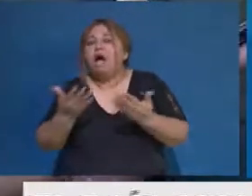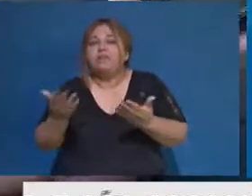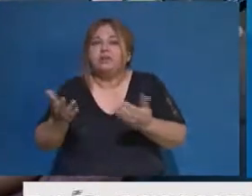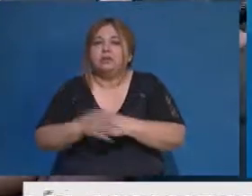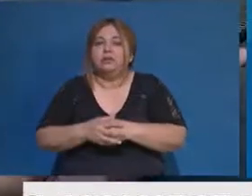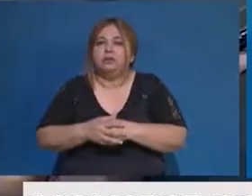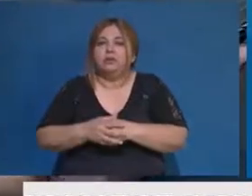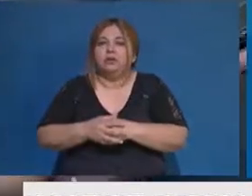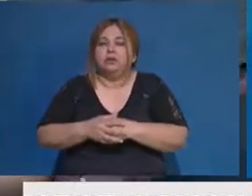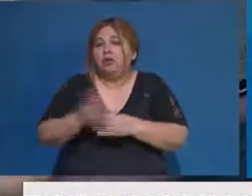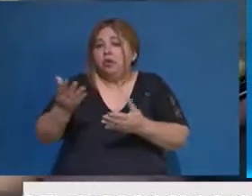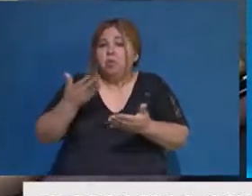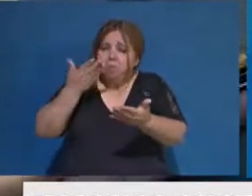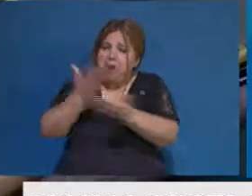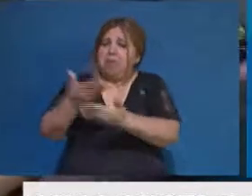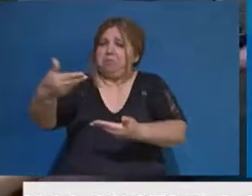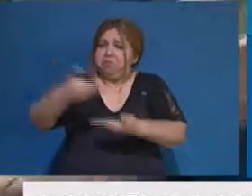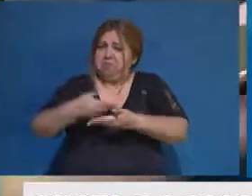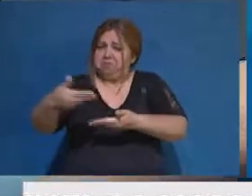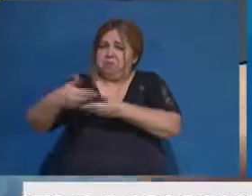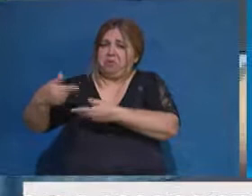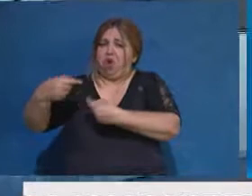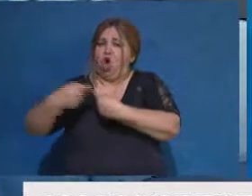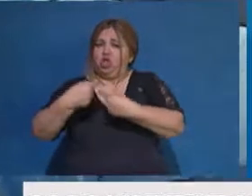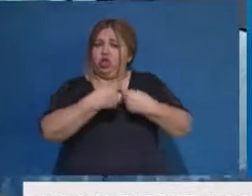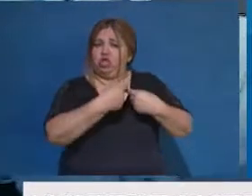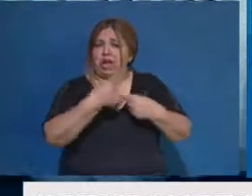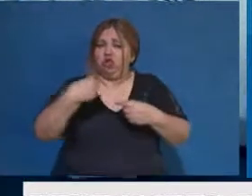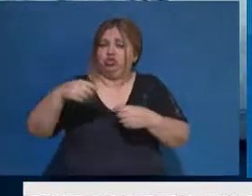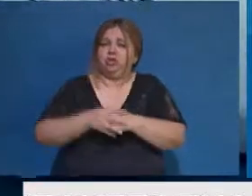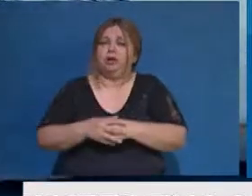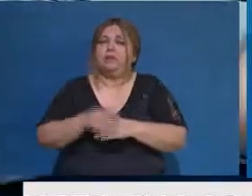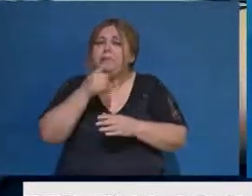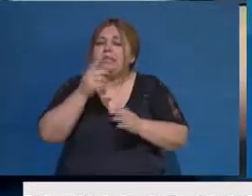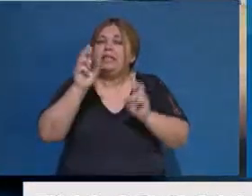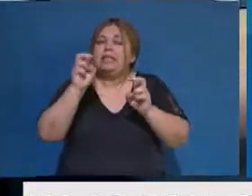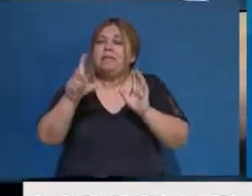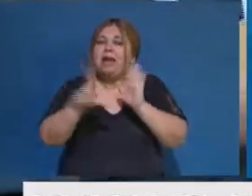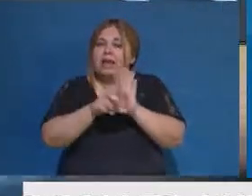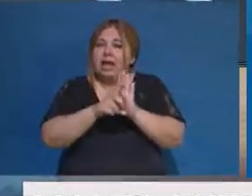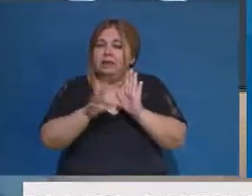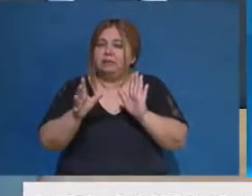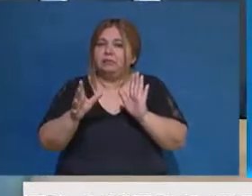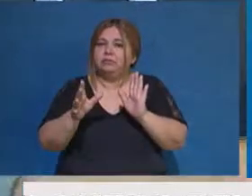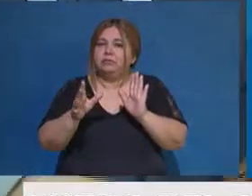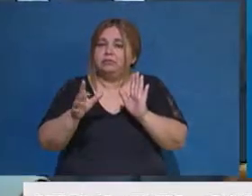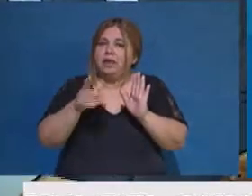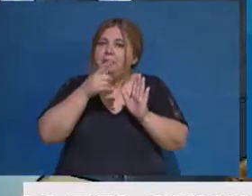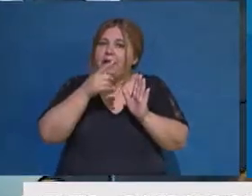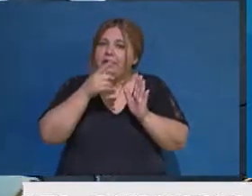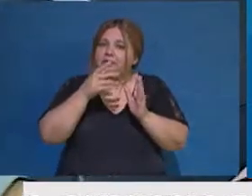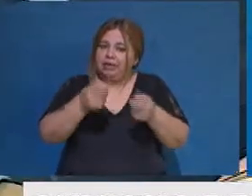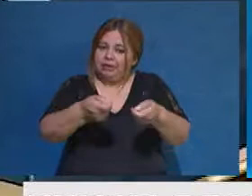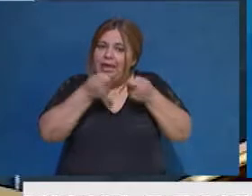pueden interponer los recursos que quieran. Lo que yo quería agregar es que me parece que hay una utilización de ese instrumento, de